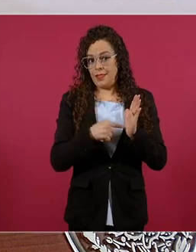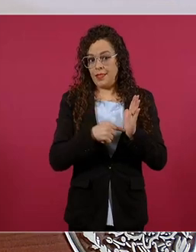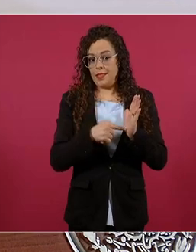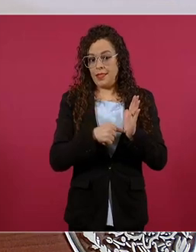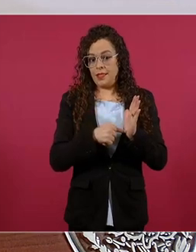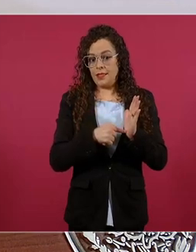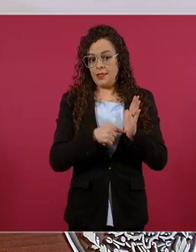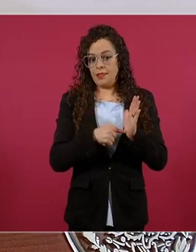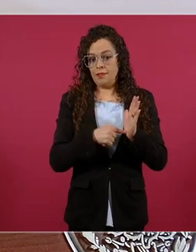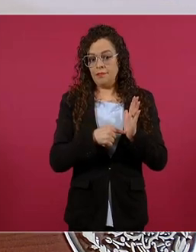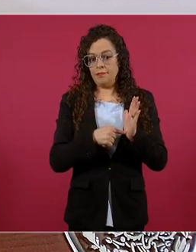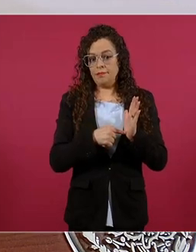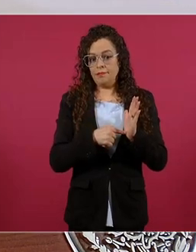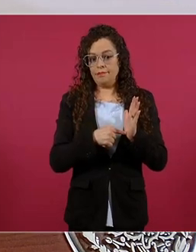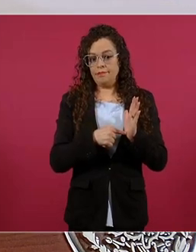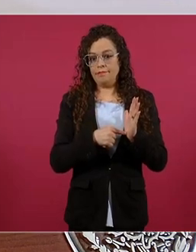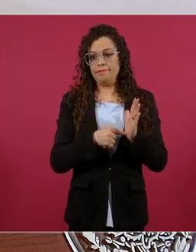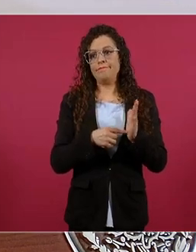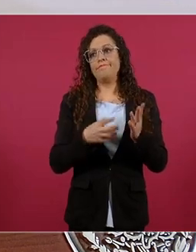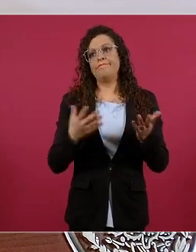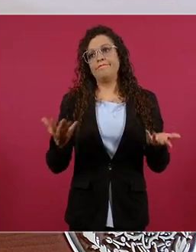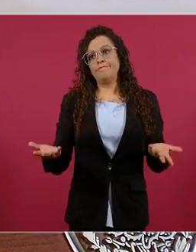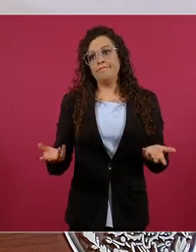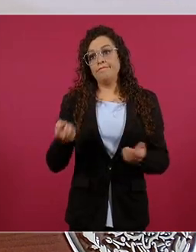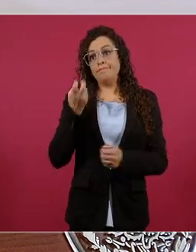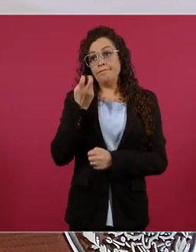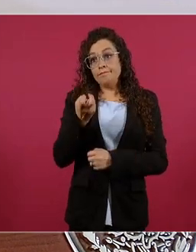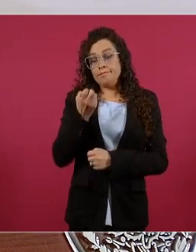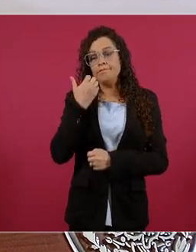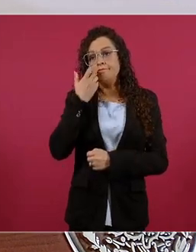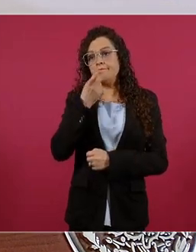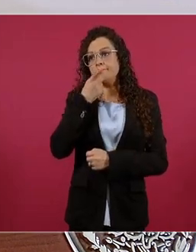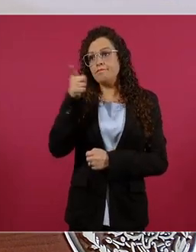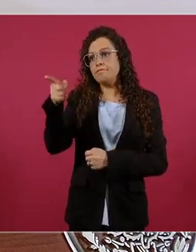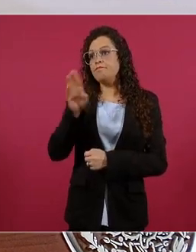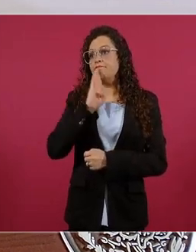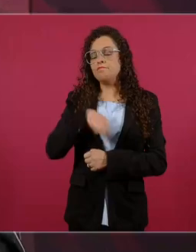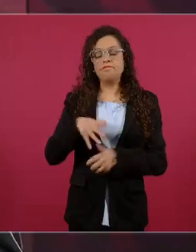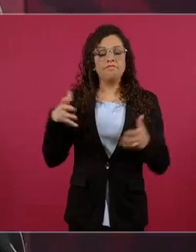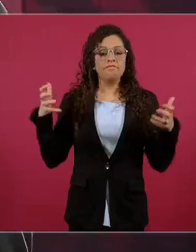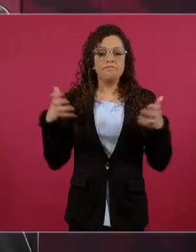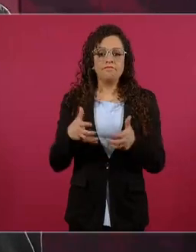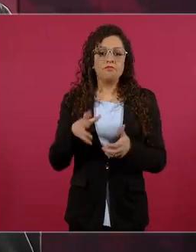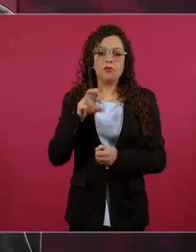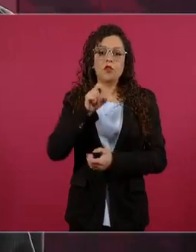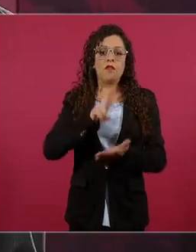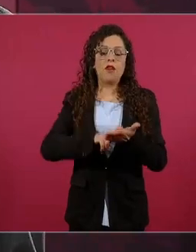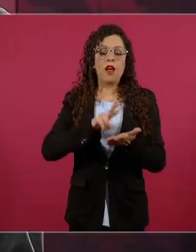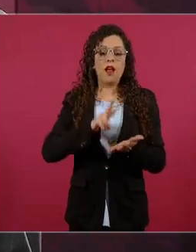no tiene fundamento legal lo que estás haciendo. Luego entonces